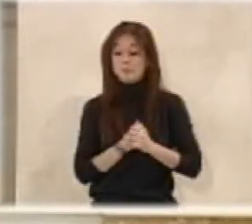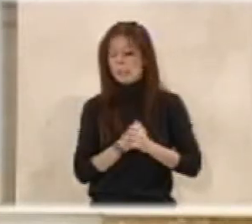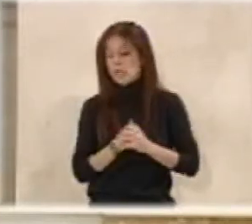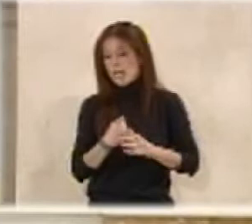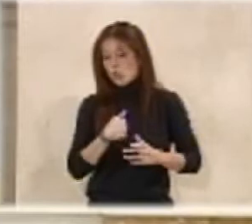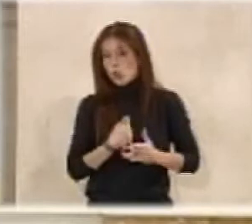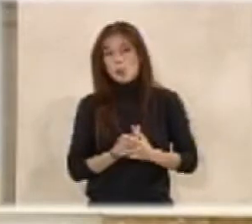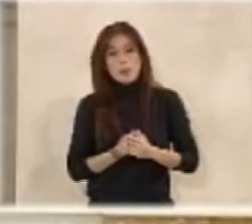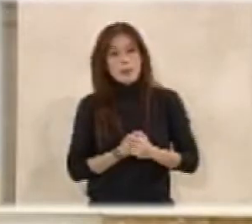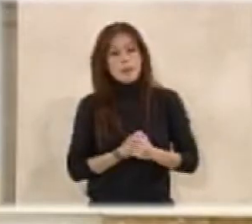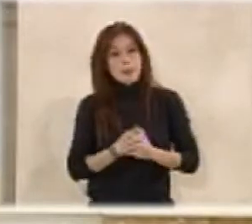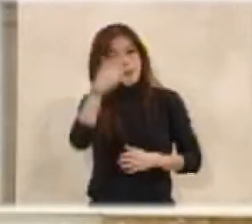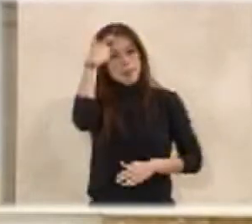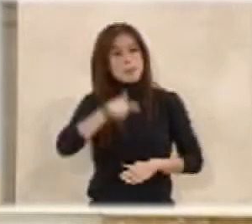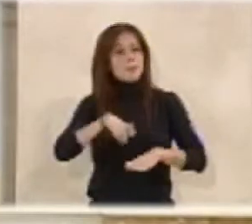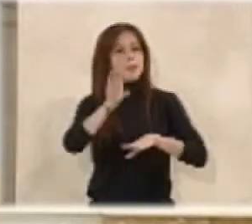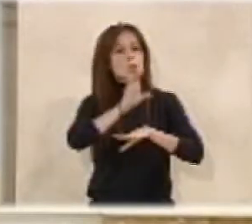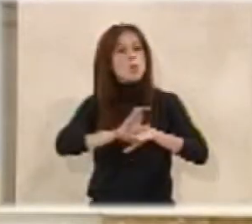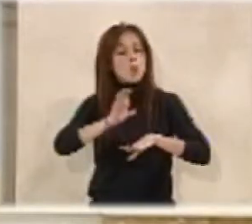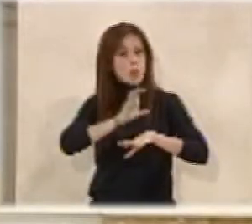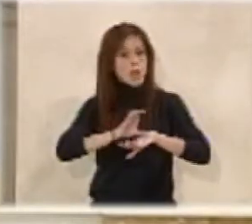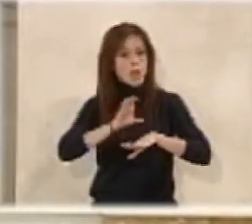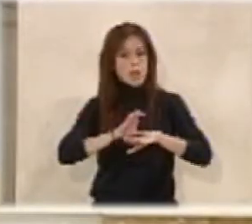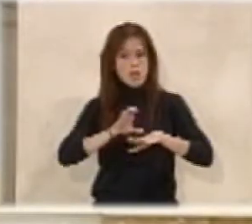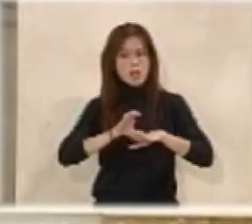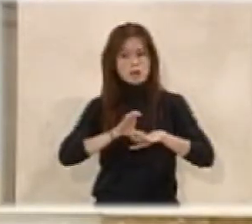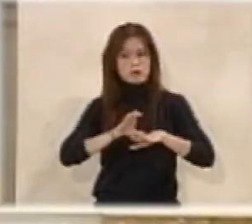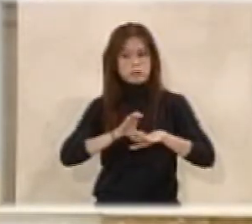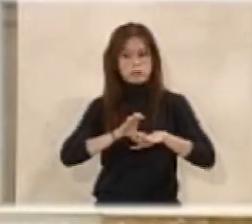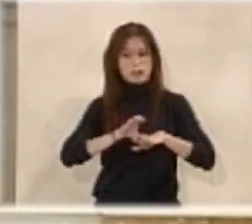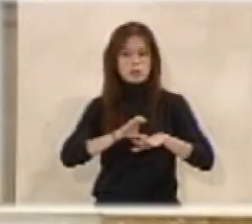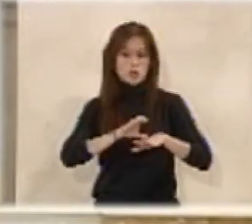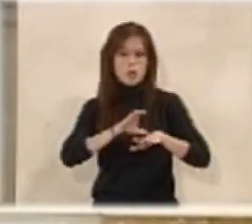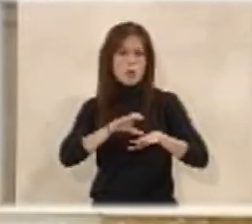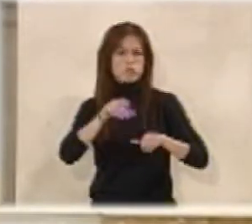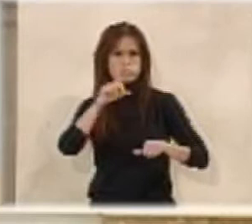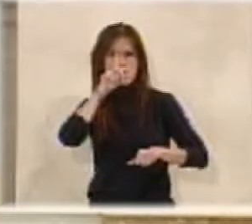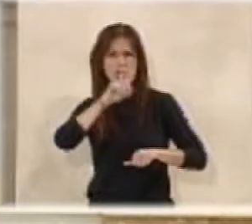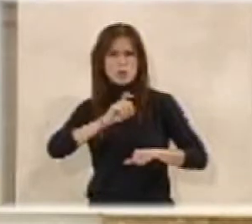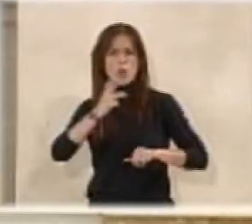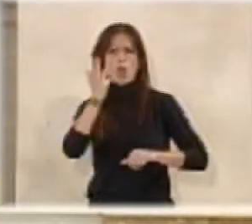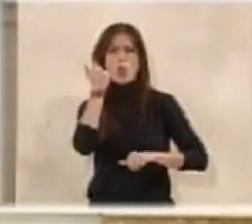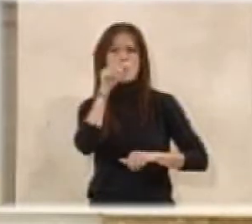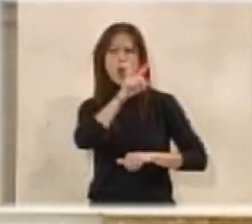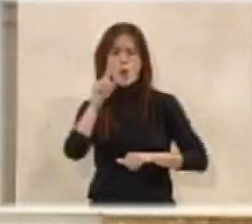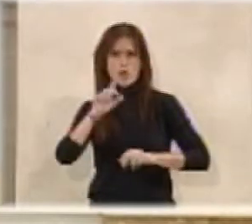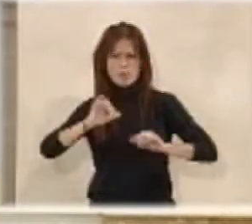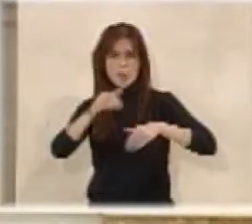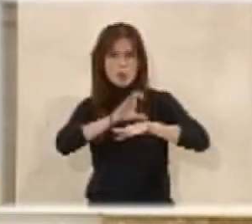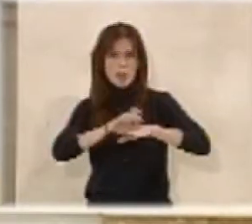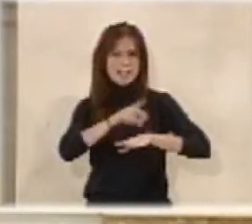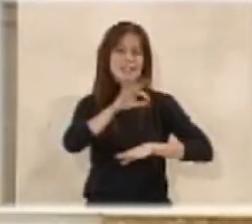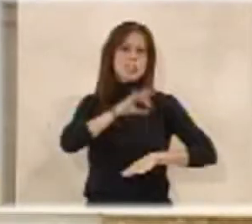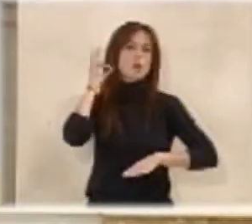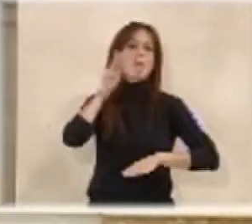Yo, que soy concejal desde menos tiempo que la señora Plaza, yo entré en el año 2011, pero antes de ser